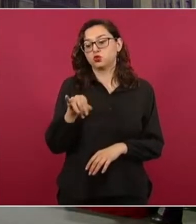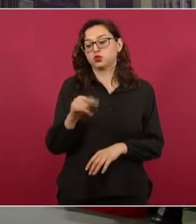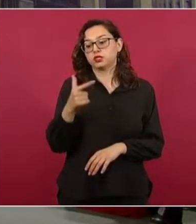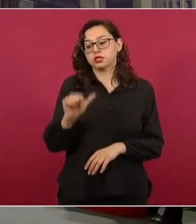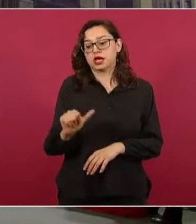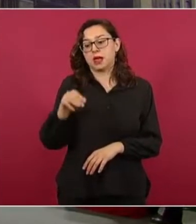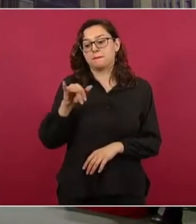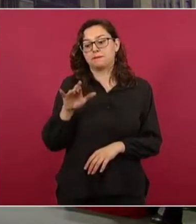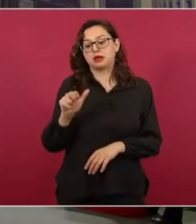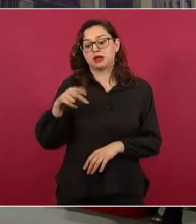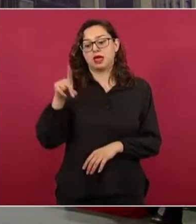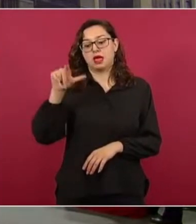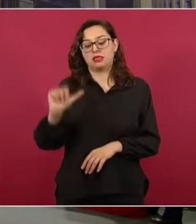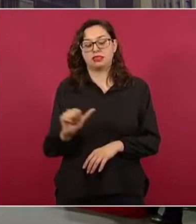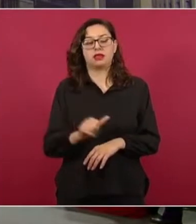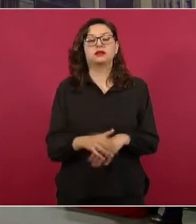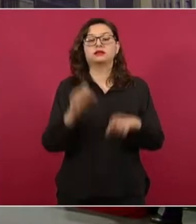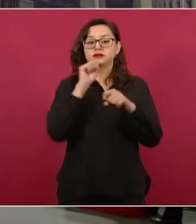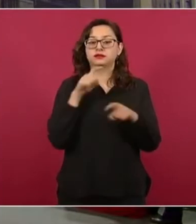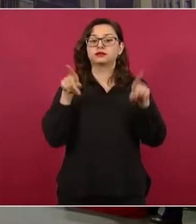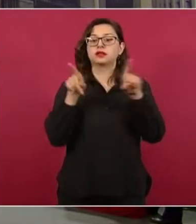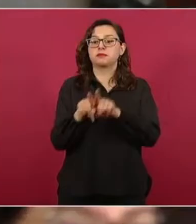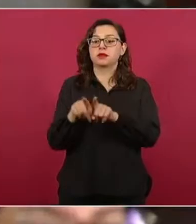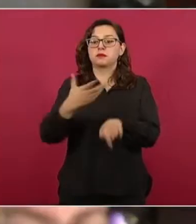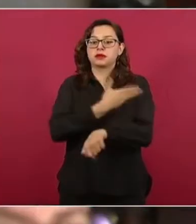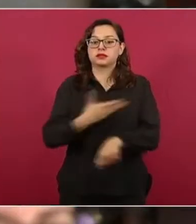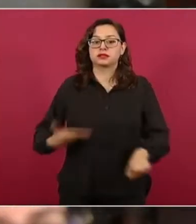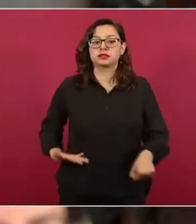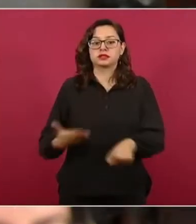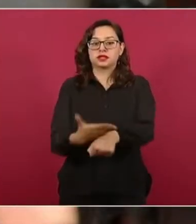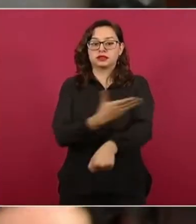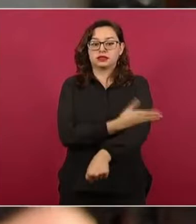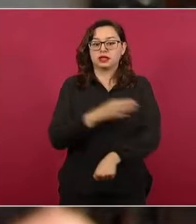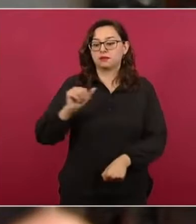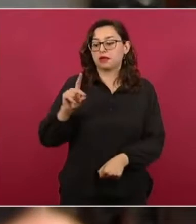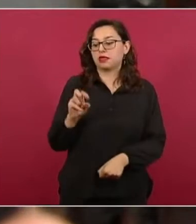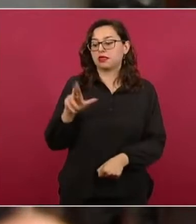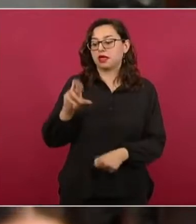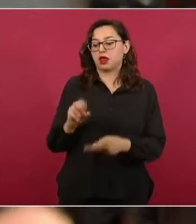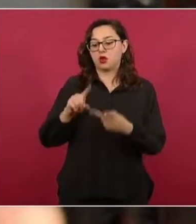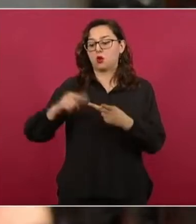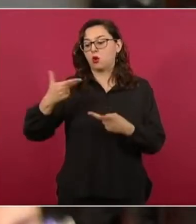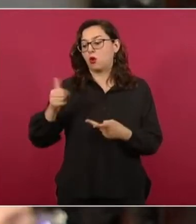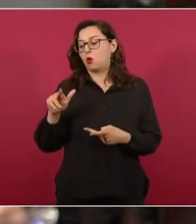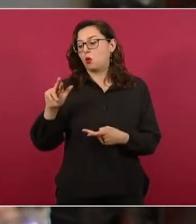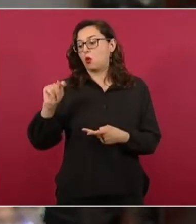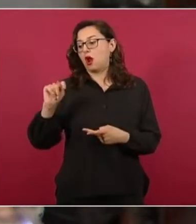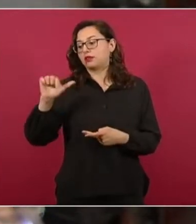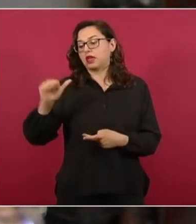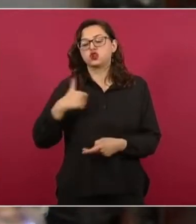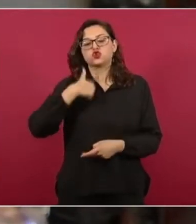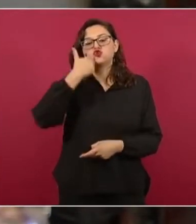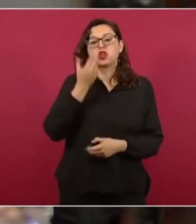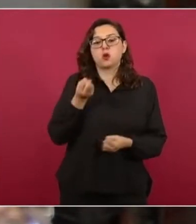instante de las circunstancias del presidente Madero y Victoriano Huerta, simplemente acoto y recuerdo que ambos